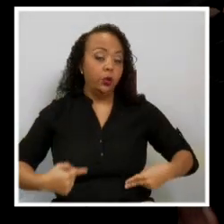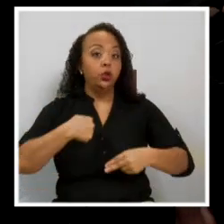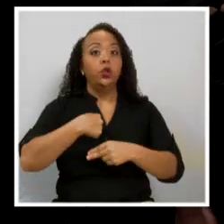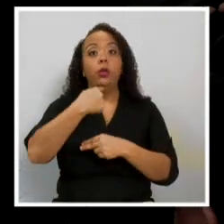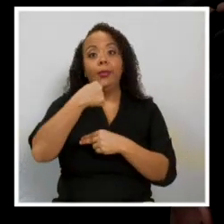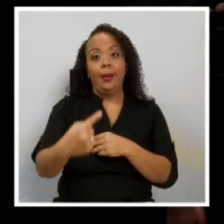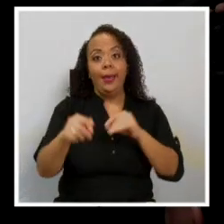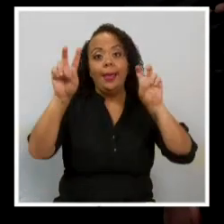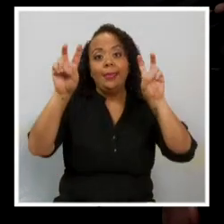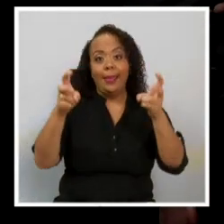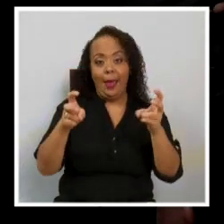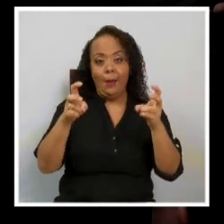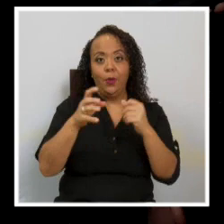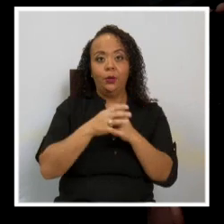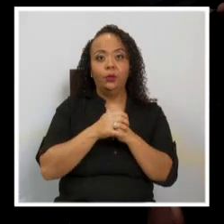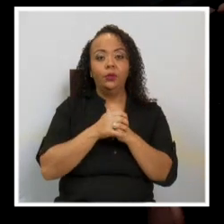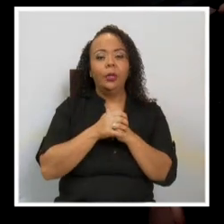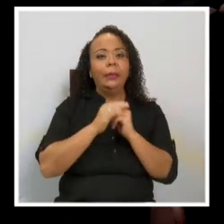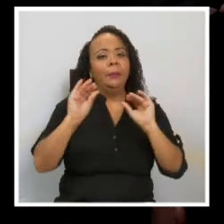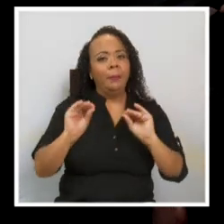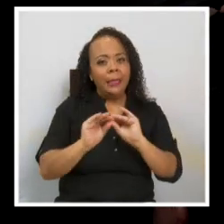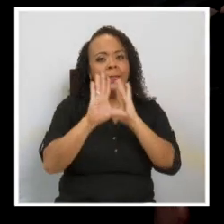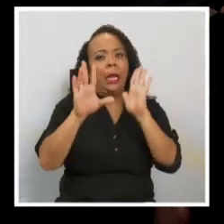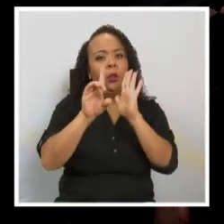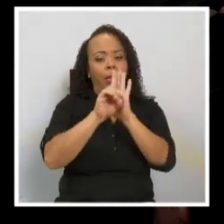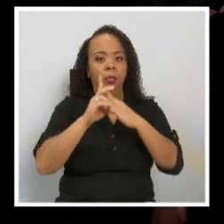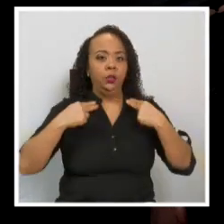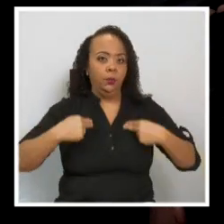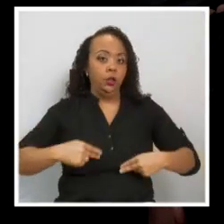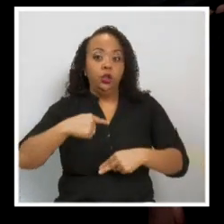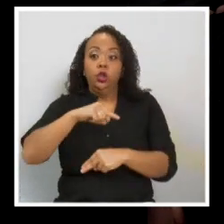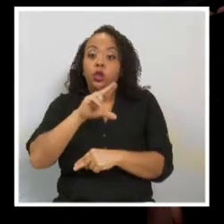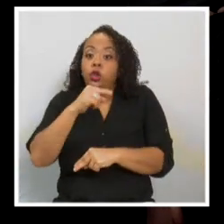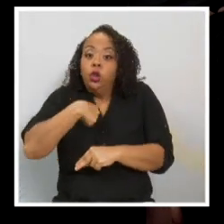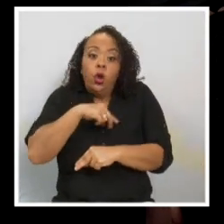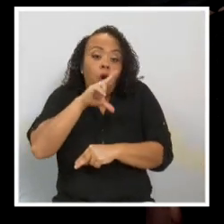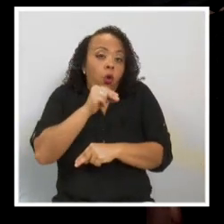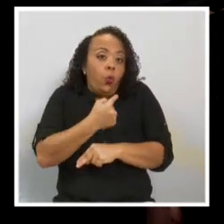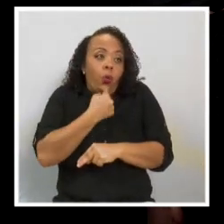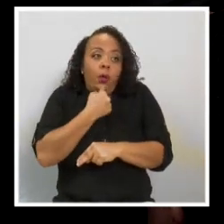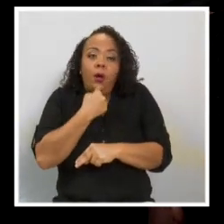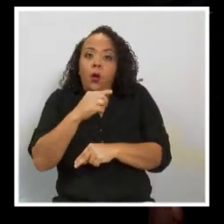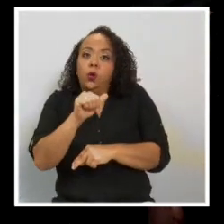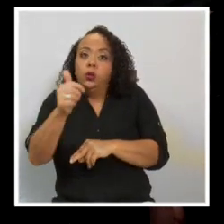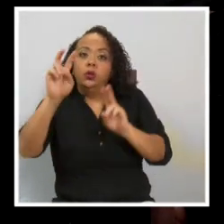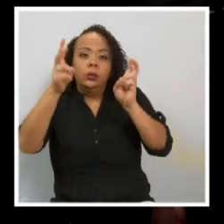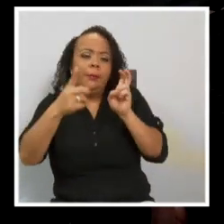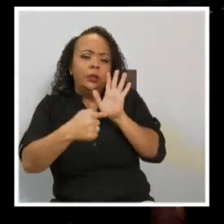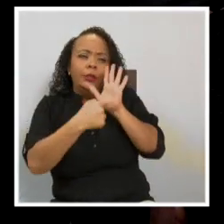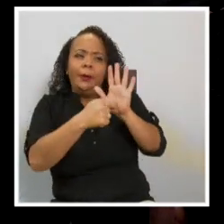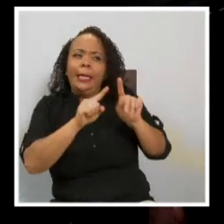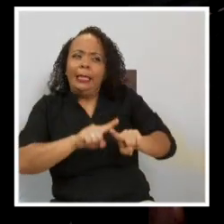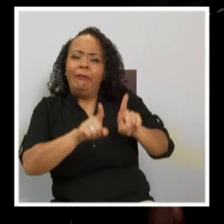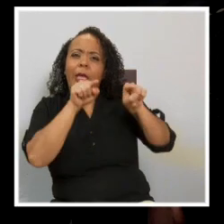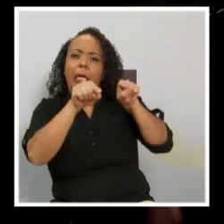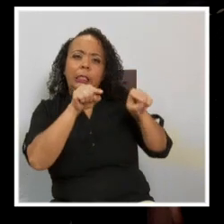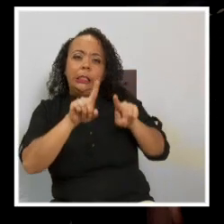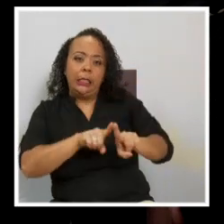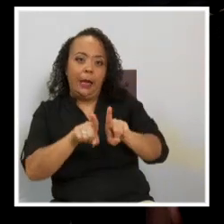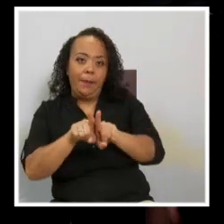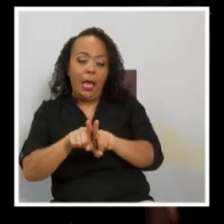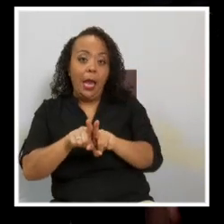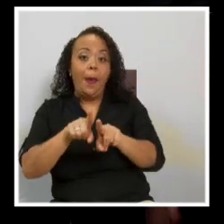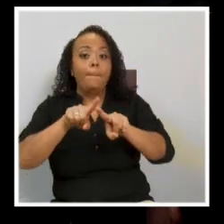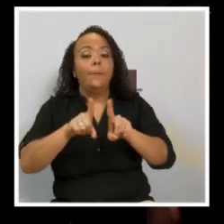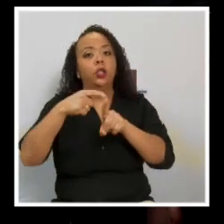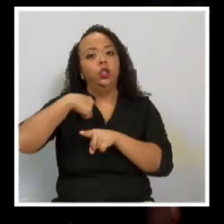diría, en términos, donde es evidente, derechos humanos, pero yo no diría que en los otros temas no se noten esas diferencias también. En cambio, creo